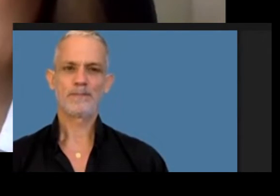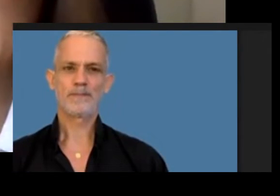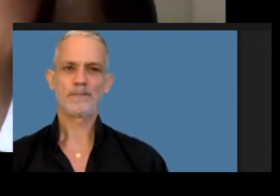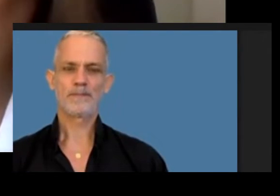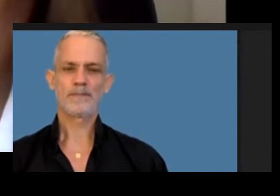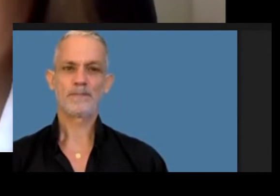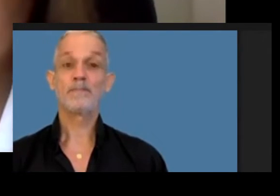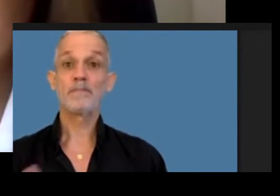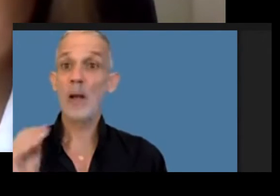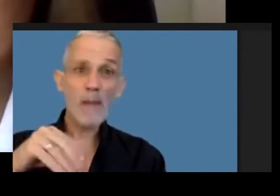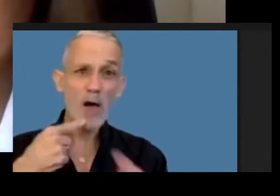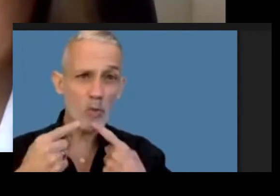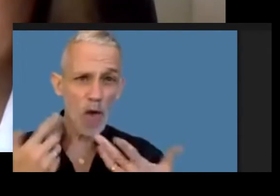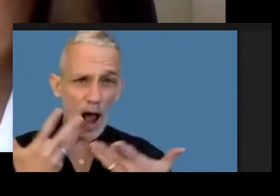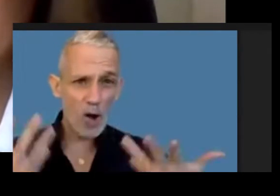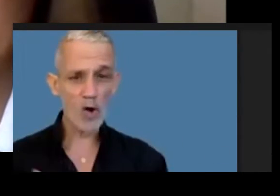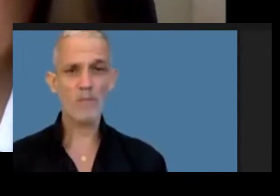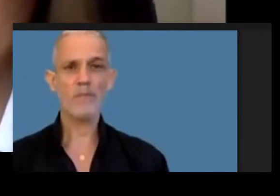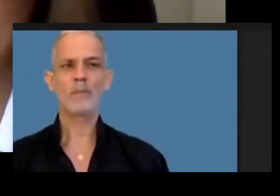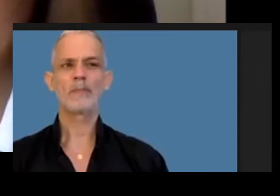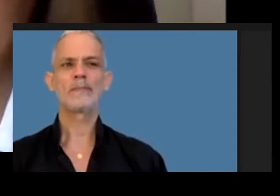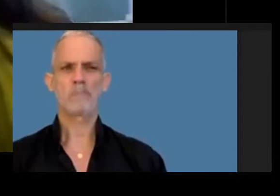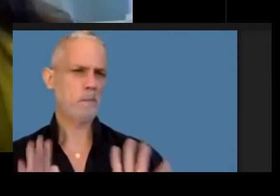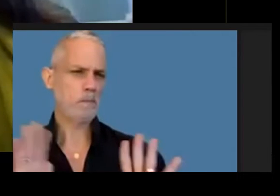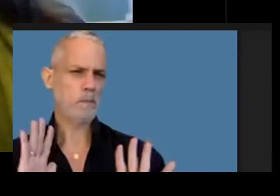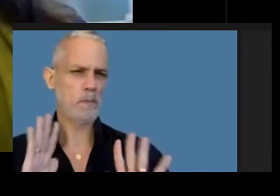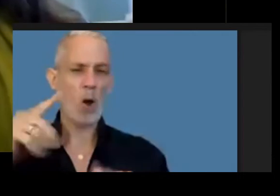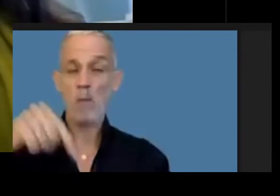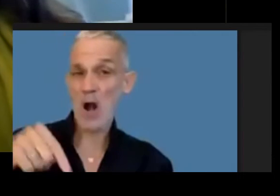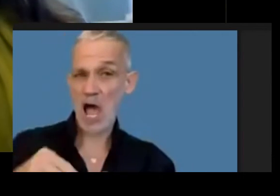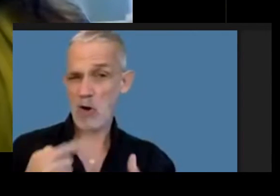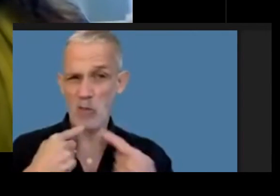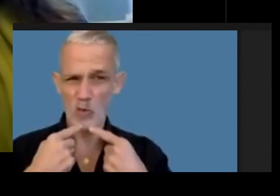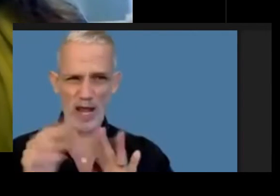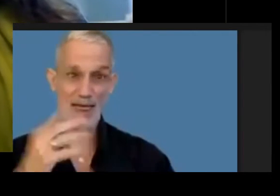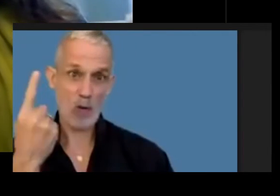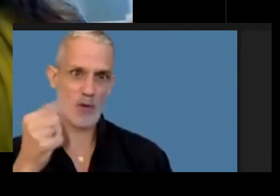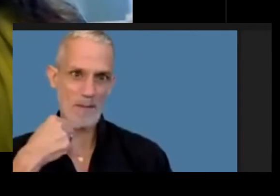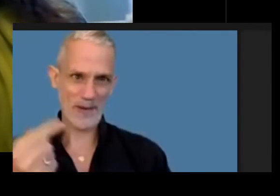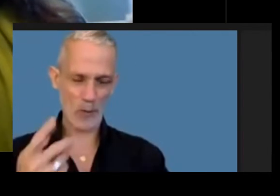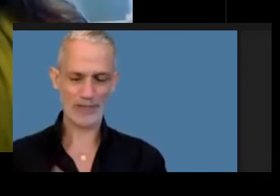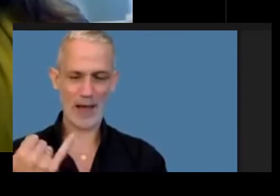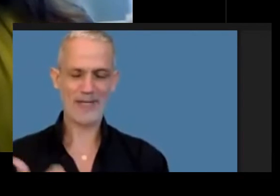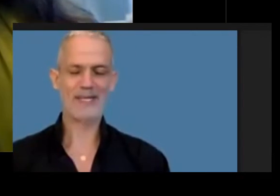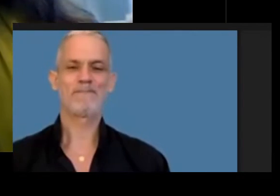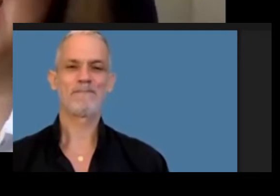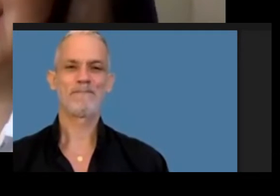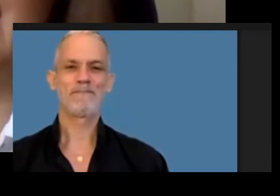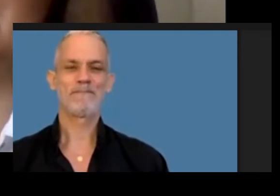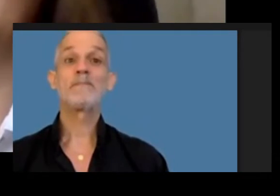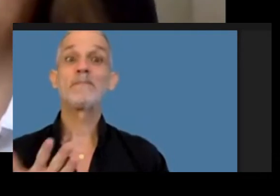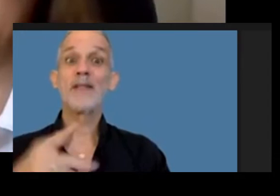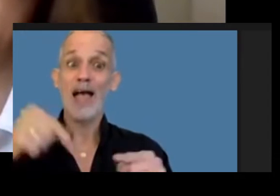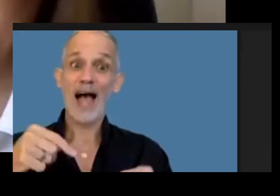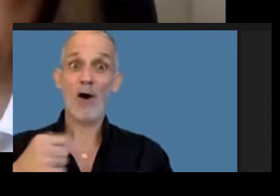¿Alguna otra inquietud? No, por lo menos por el momento era esa la consulta que habían enviado. Y ahora, si